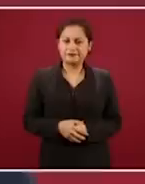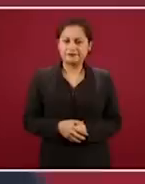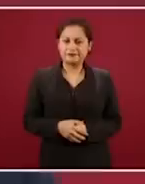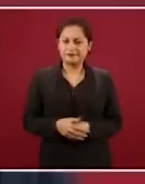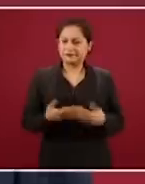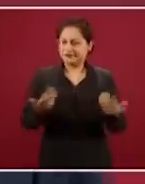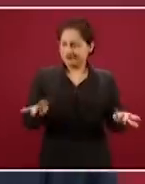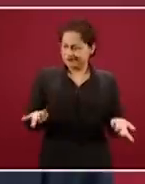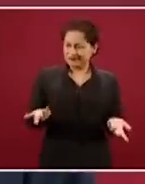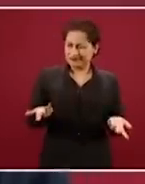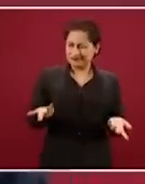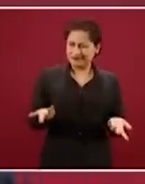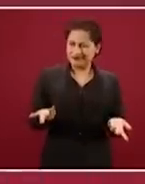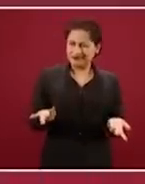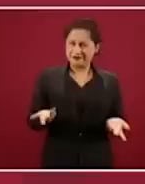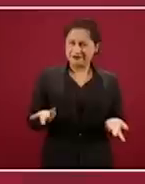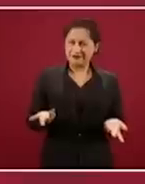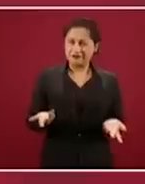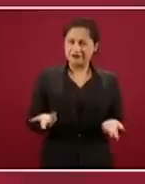Entonces, sí,